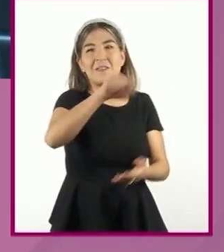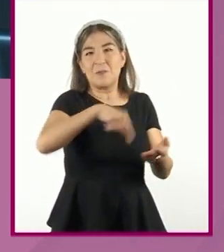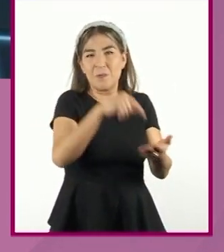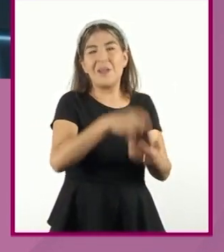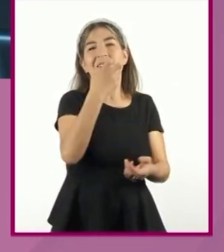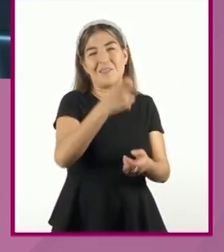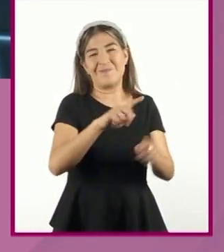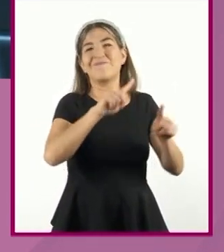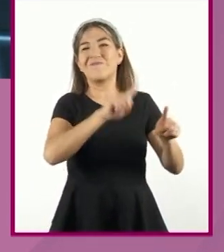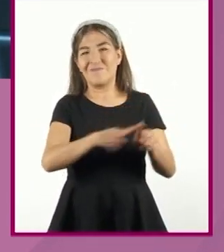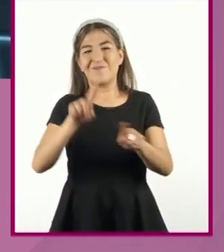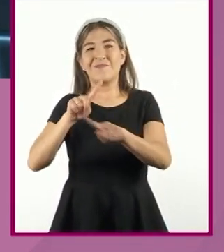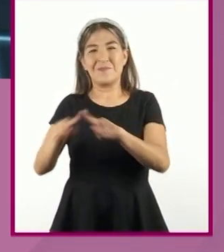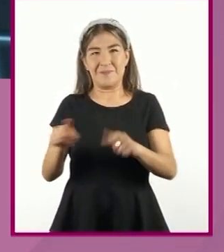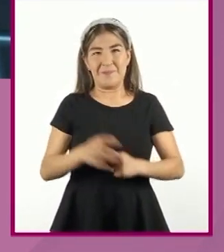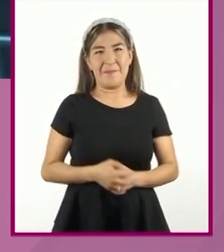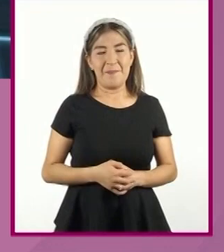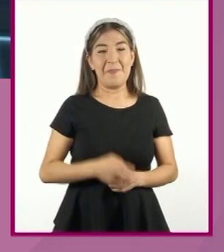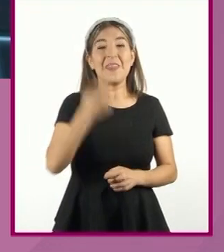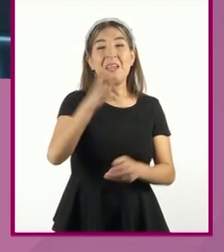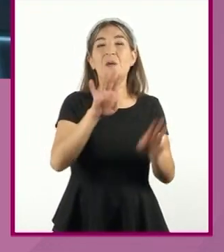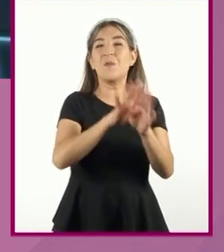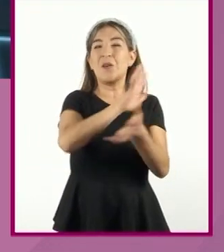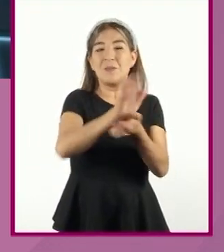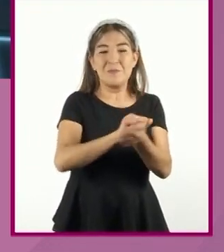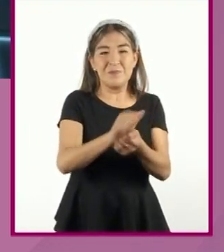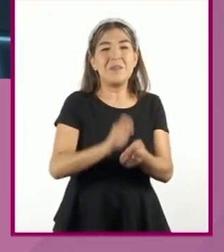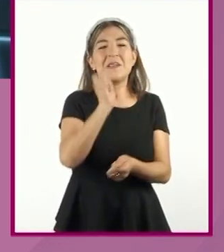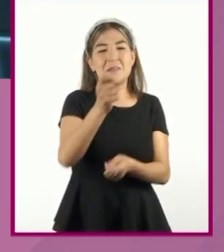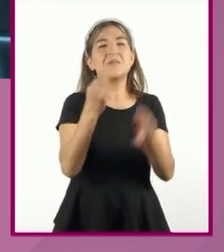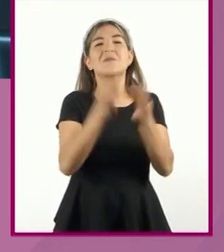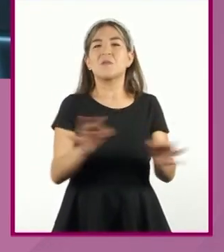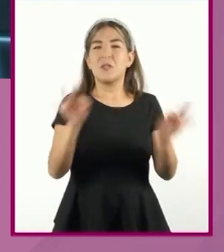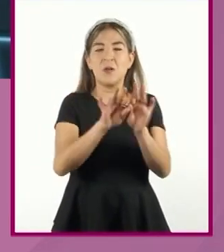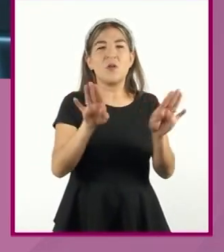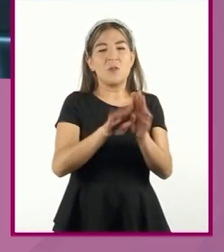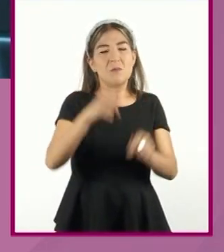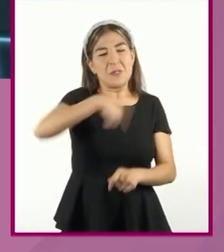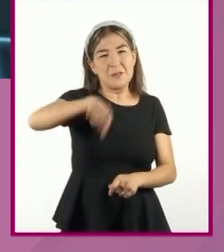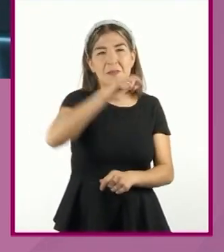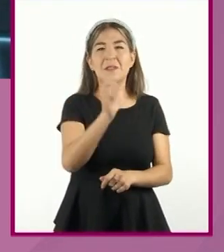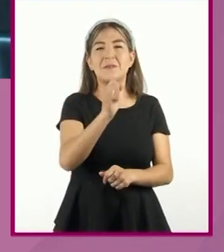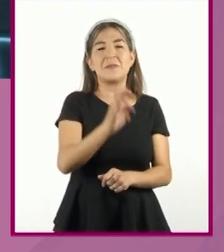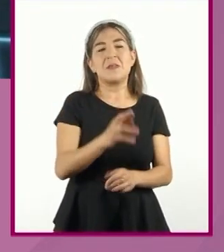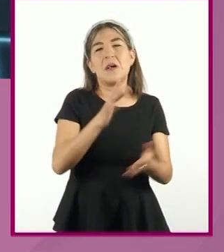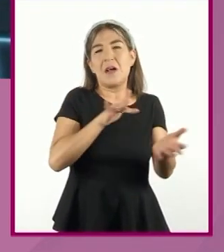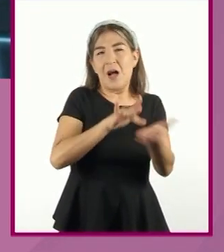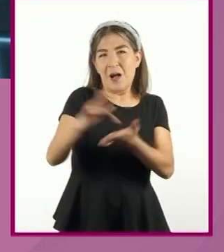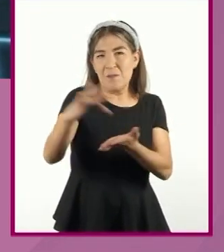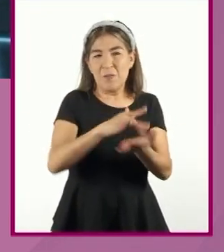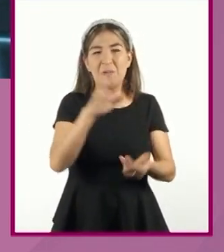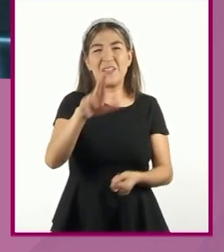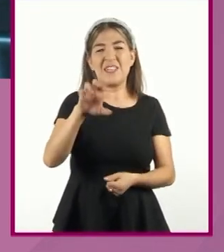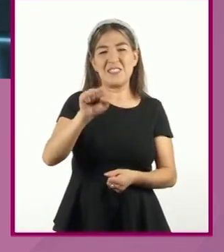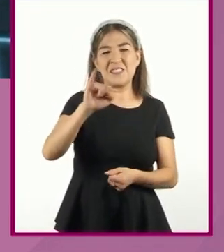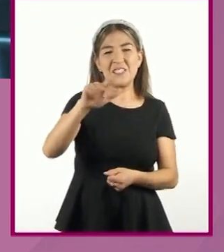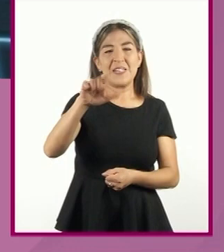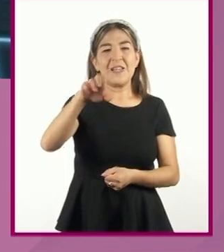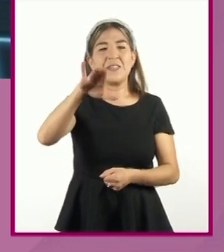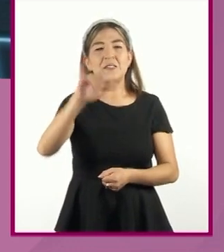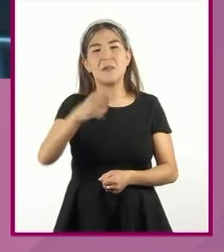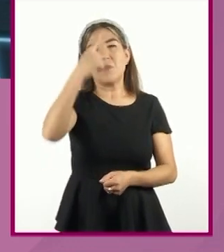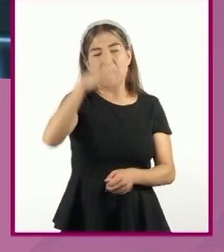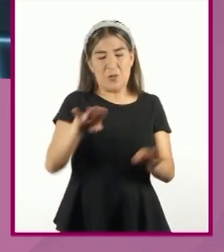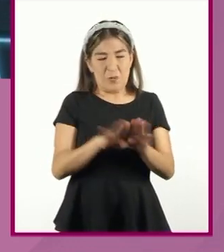diferencia. En situaciones de desastre, es importante desarrollar resiliencia. Este término se refiere a la capacidad